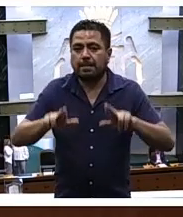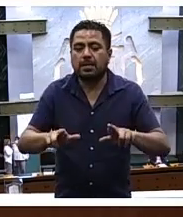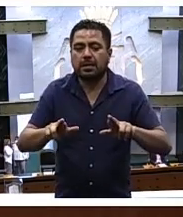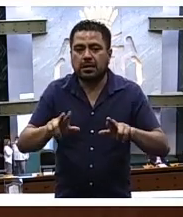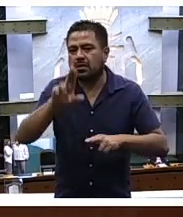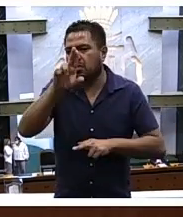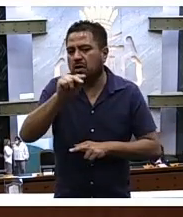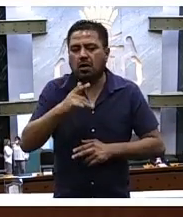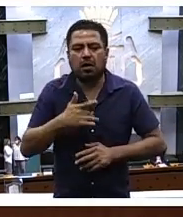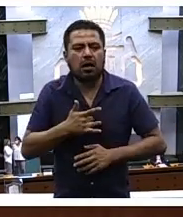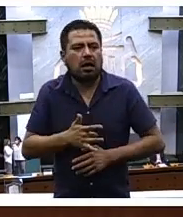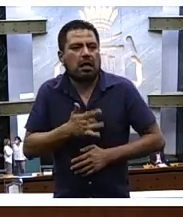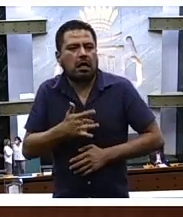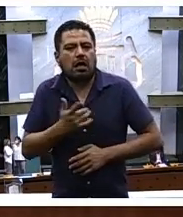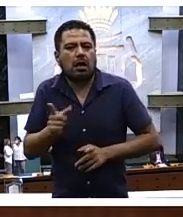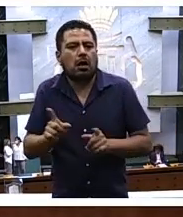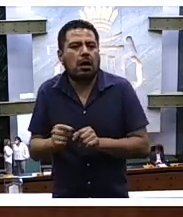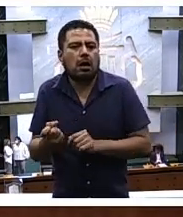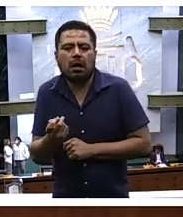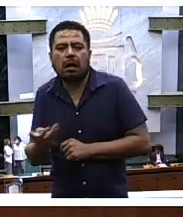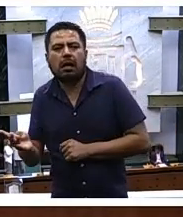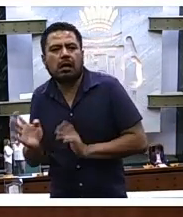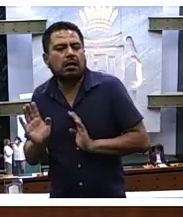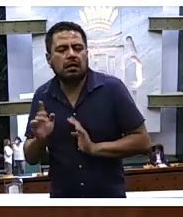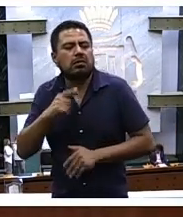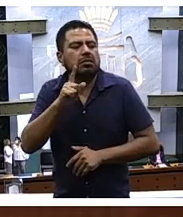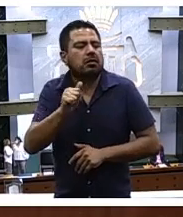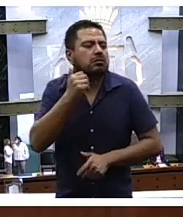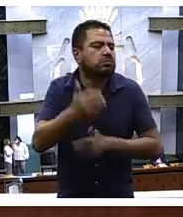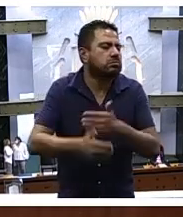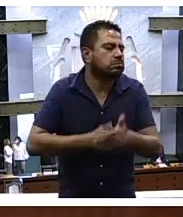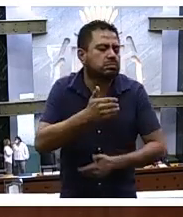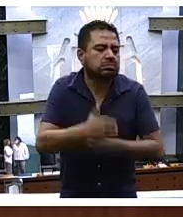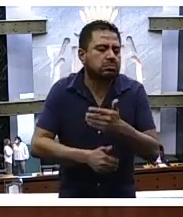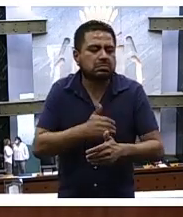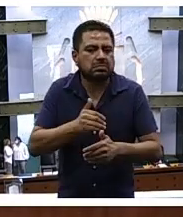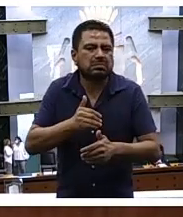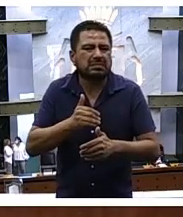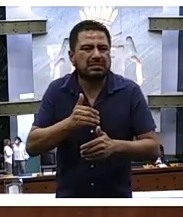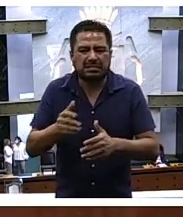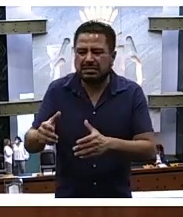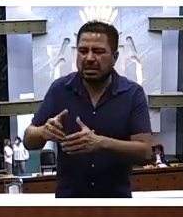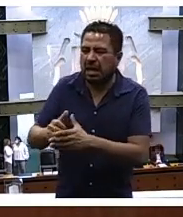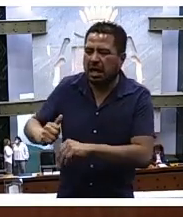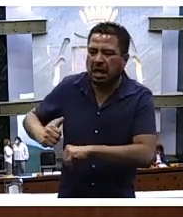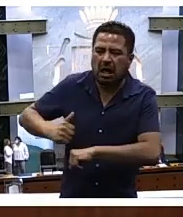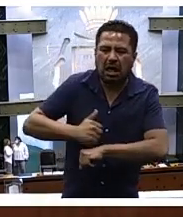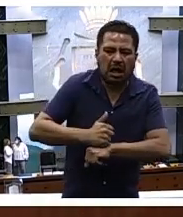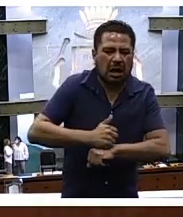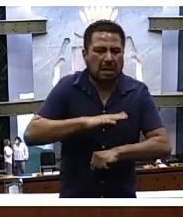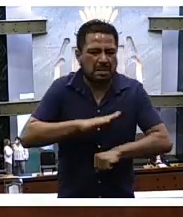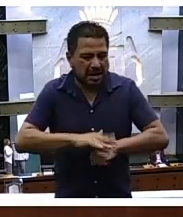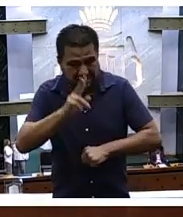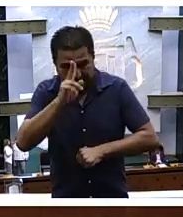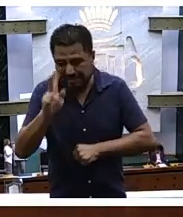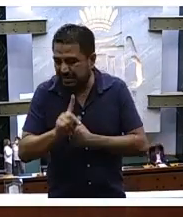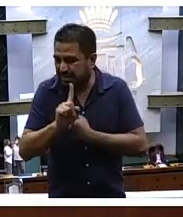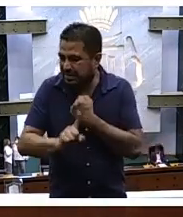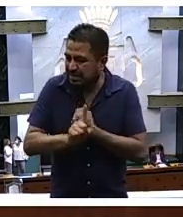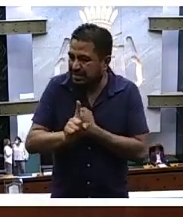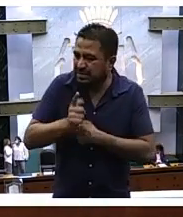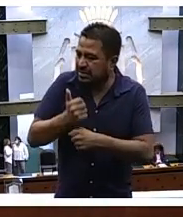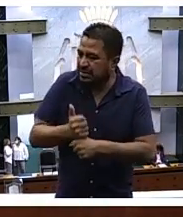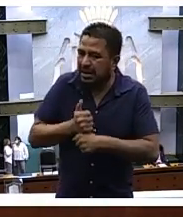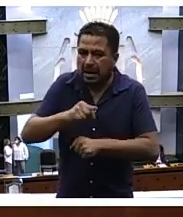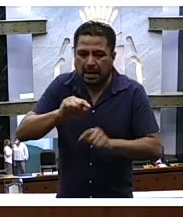y no el capricho de unos cuantos que con el paso del tiempo son esa pequeña oligarquía que tanto daño le hizo a este país y a este